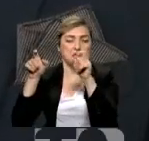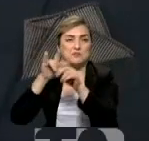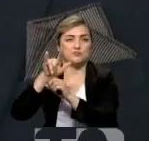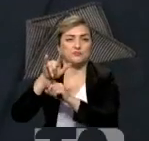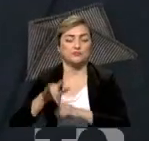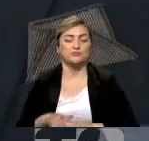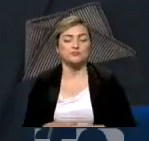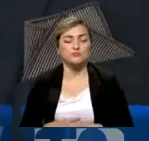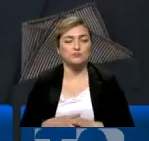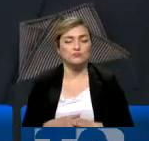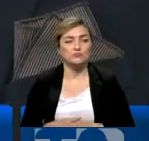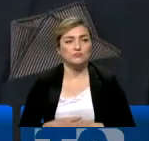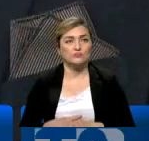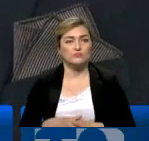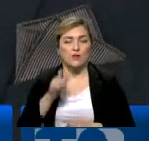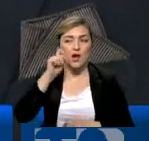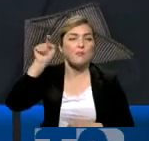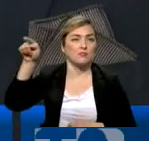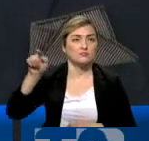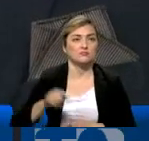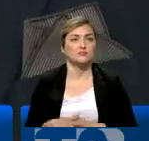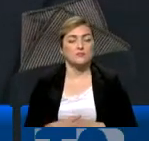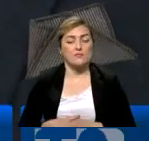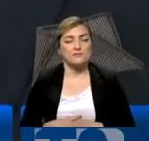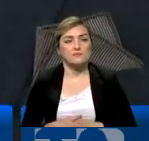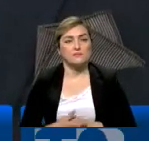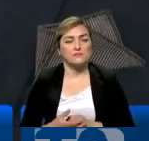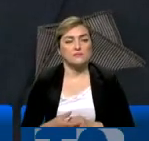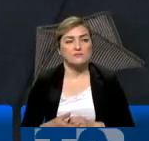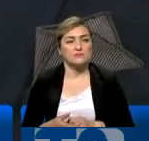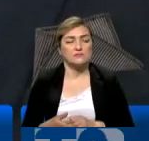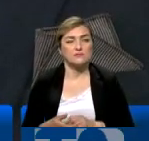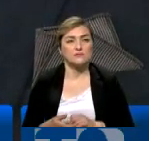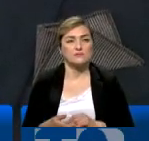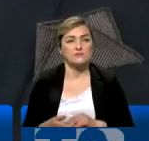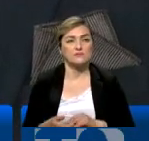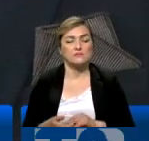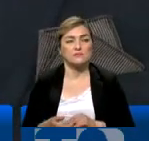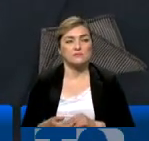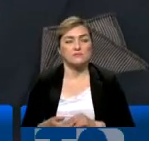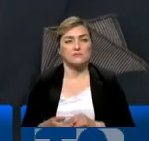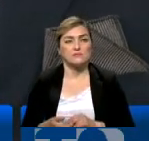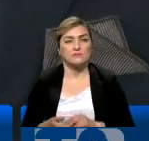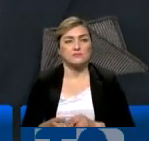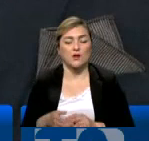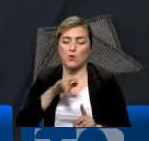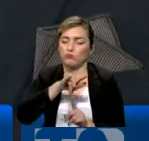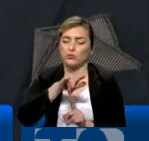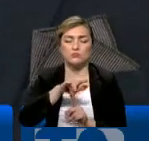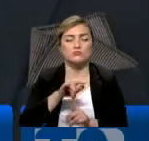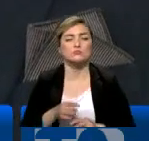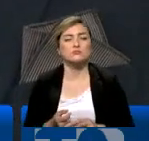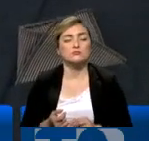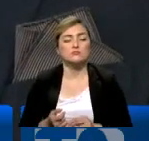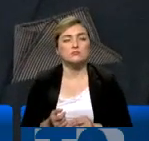tanto, los reclamos en principio deben dirigirse a la respectiva aerolínea que hizo el transporte, pero nosotros como aeropuerto, por supuesto,